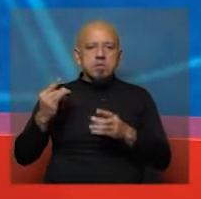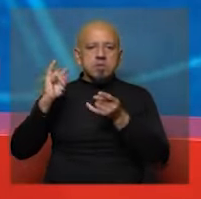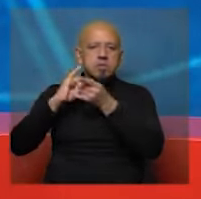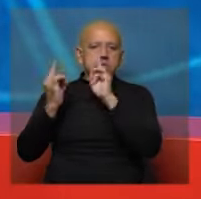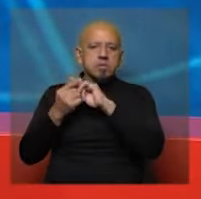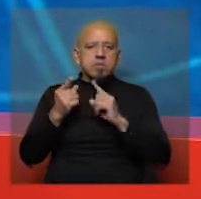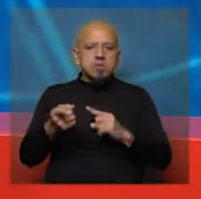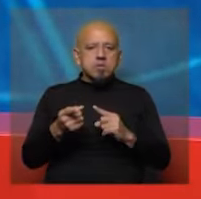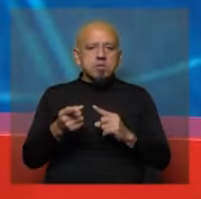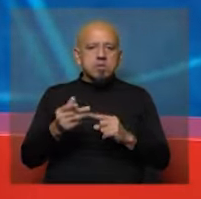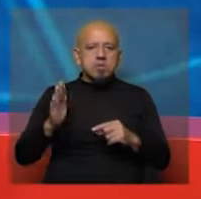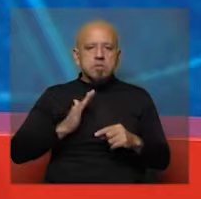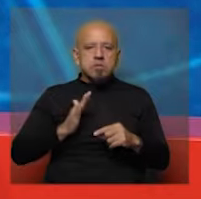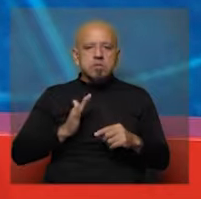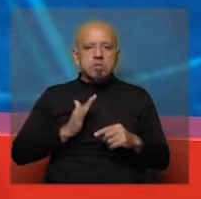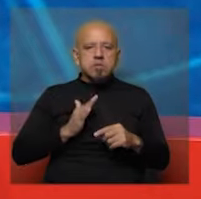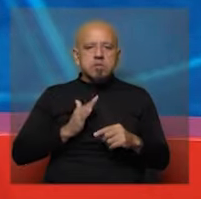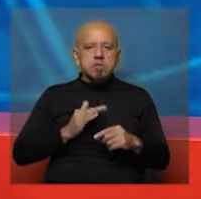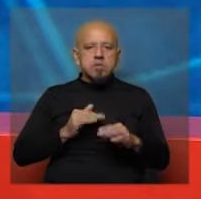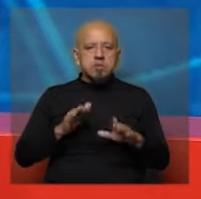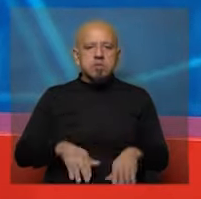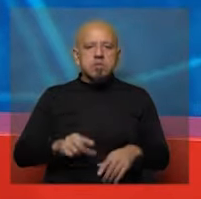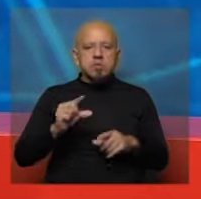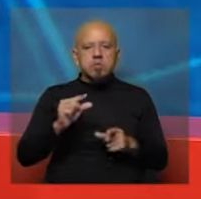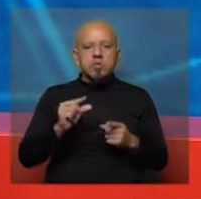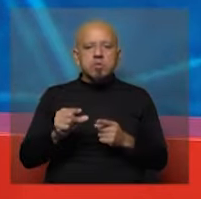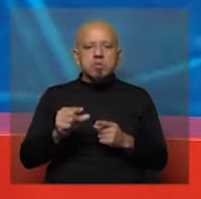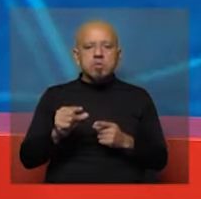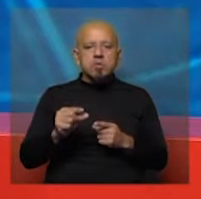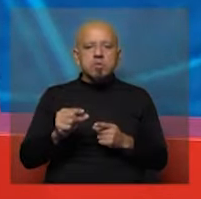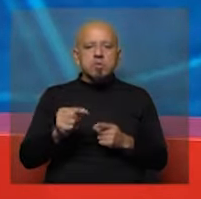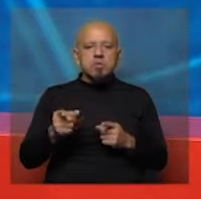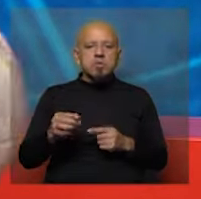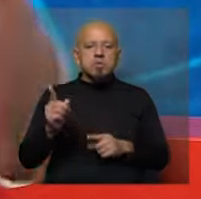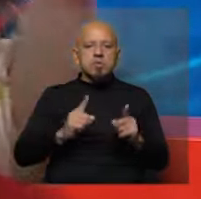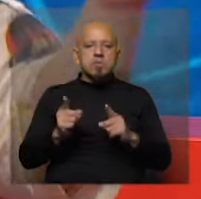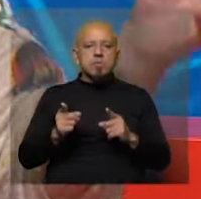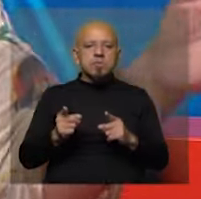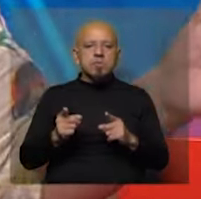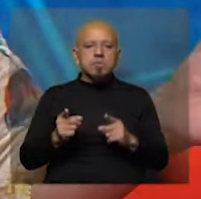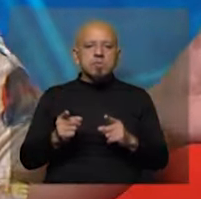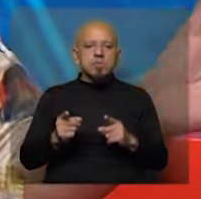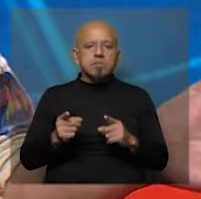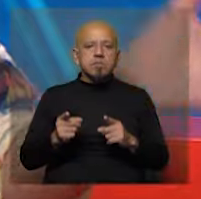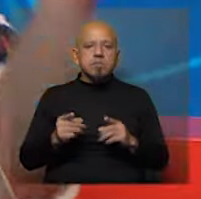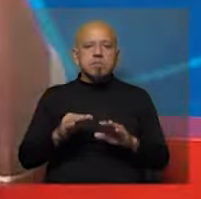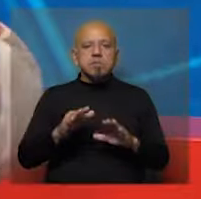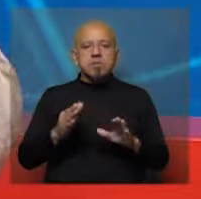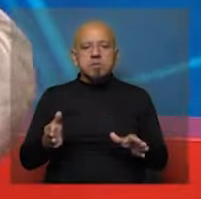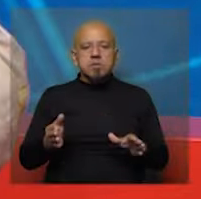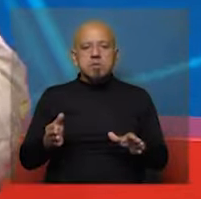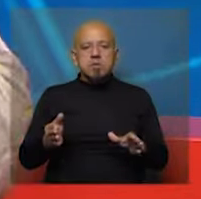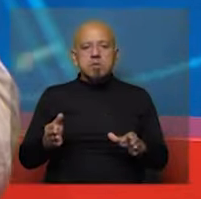hay una las mujeres que permanecen son poquísimas incluso algunas han tenido que estar fuera de juego para